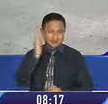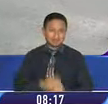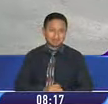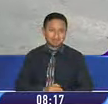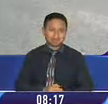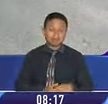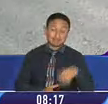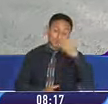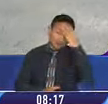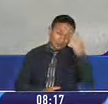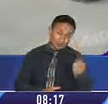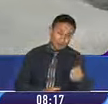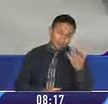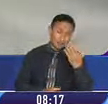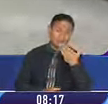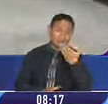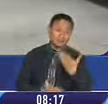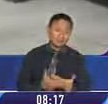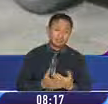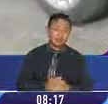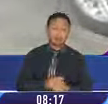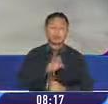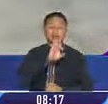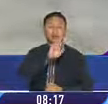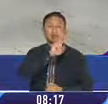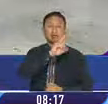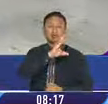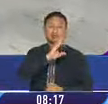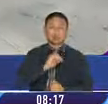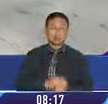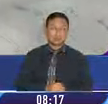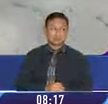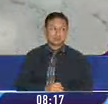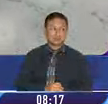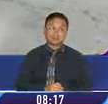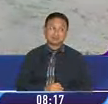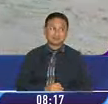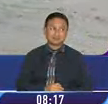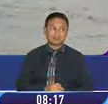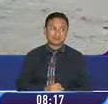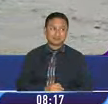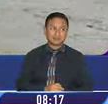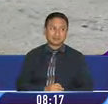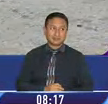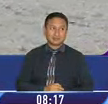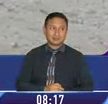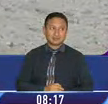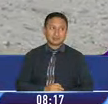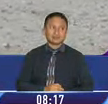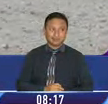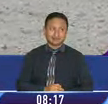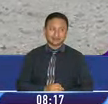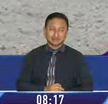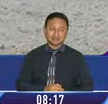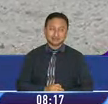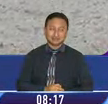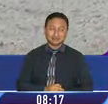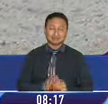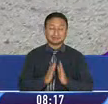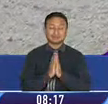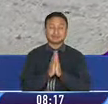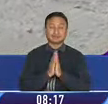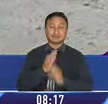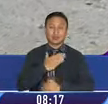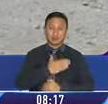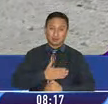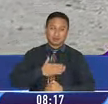señorita, agradeciendo a TVC Televisión por la apertura que nos han dado. Quisiéramos pedir de favor a